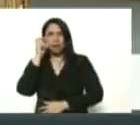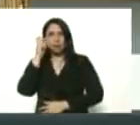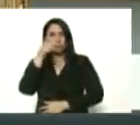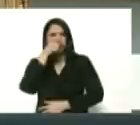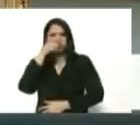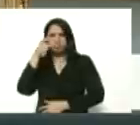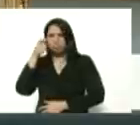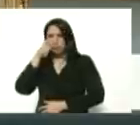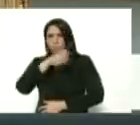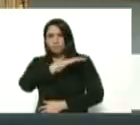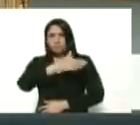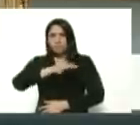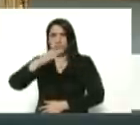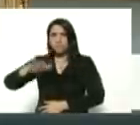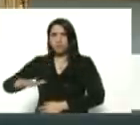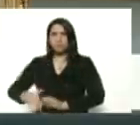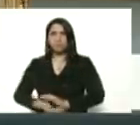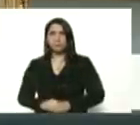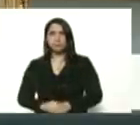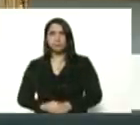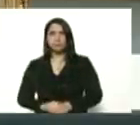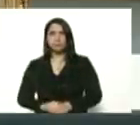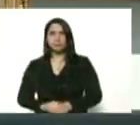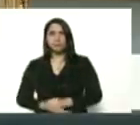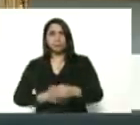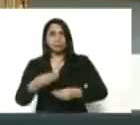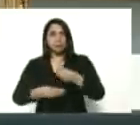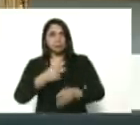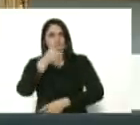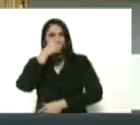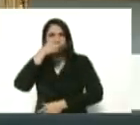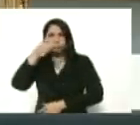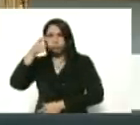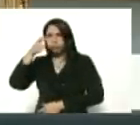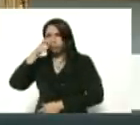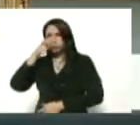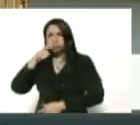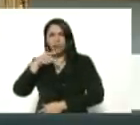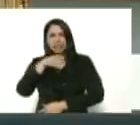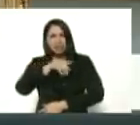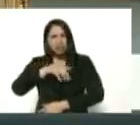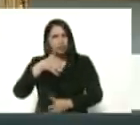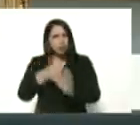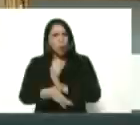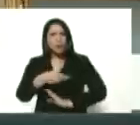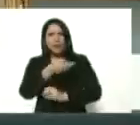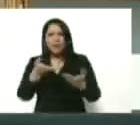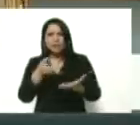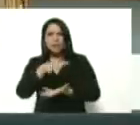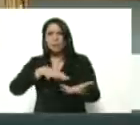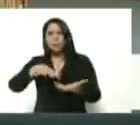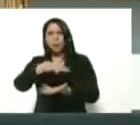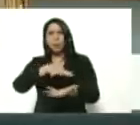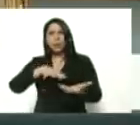observación costera, donde se hizo seguimiento de esta circunstancia, de esta situación.